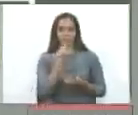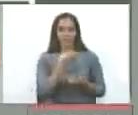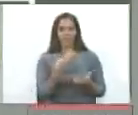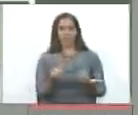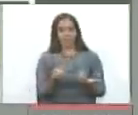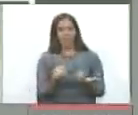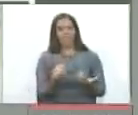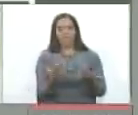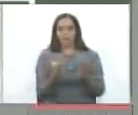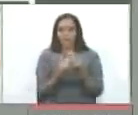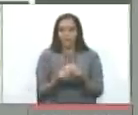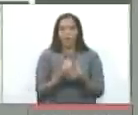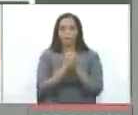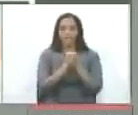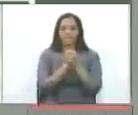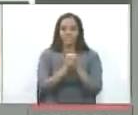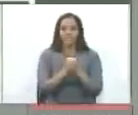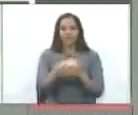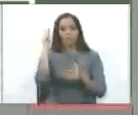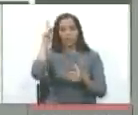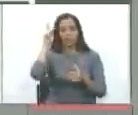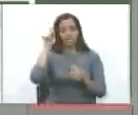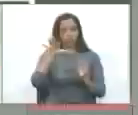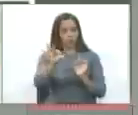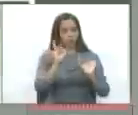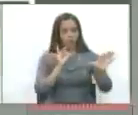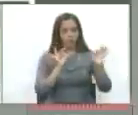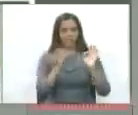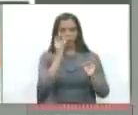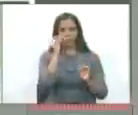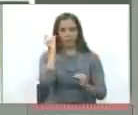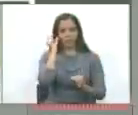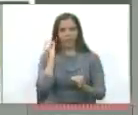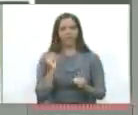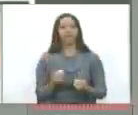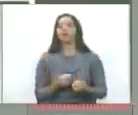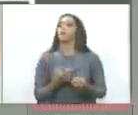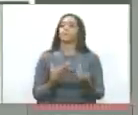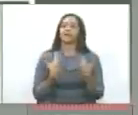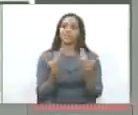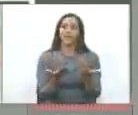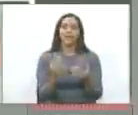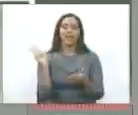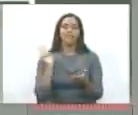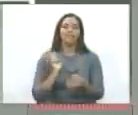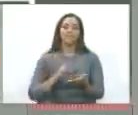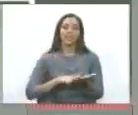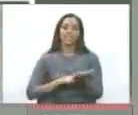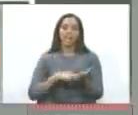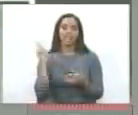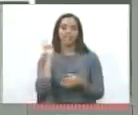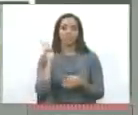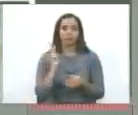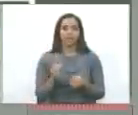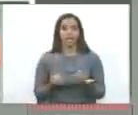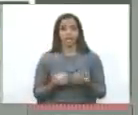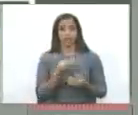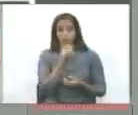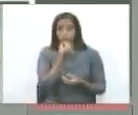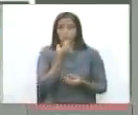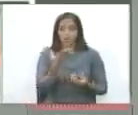los compañeros profesores que van a ir para allá y profesoras a llevar la verdad de Venezuela. Es una oportunidad extraordinaria